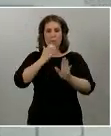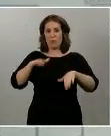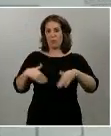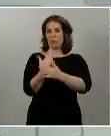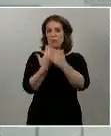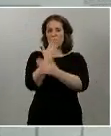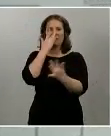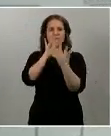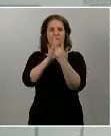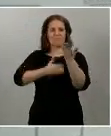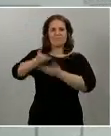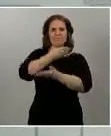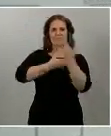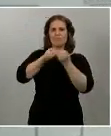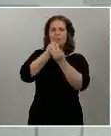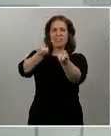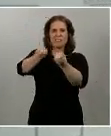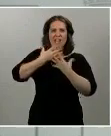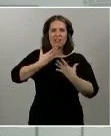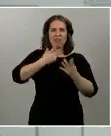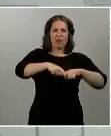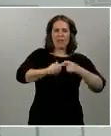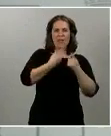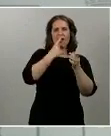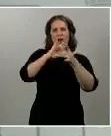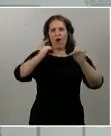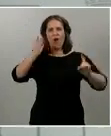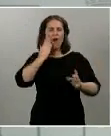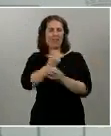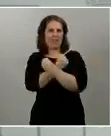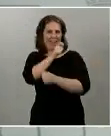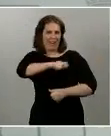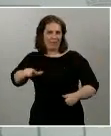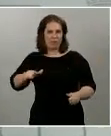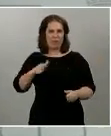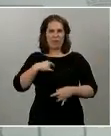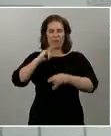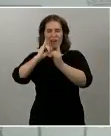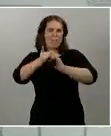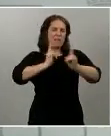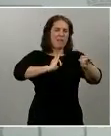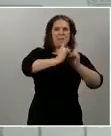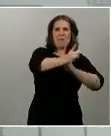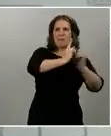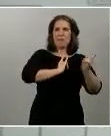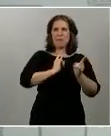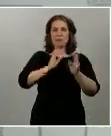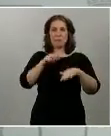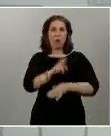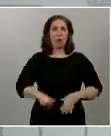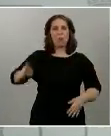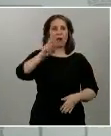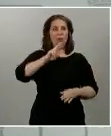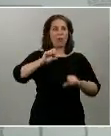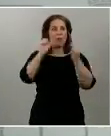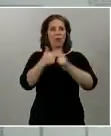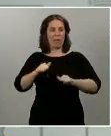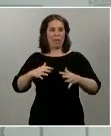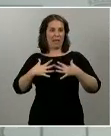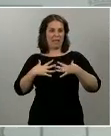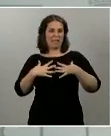días, cuando intercambiamos, por ejemplo, mensajes con nuestros familiares, con nuestros amigos, con nuestros seres queridos, cuando nos llamamos unos a otros, hemos recuperado